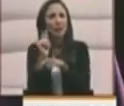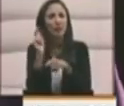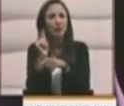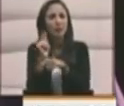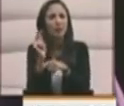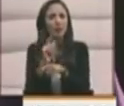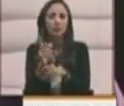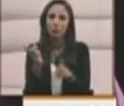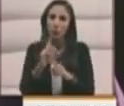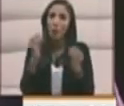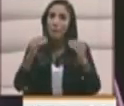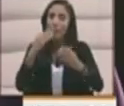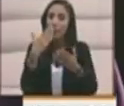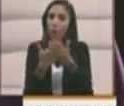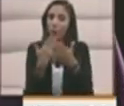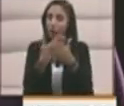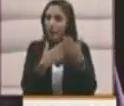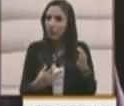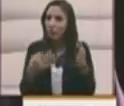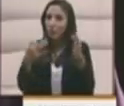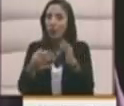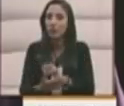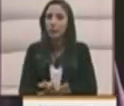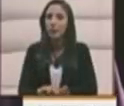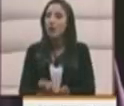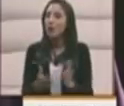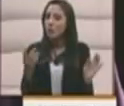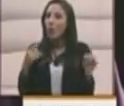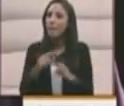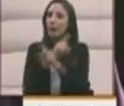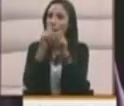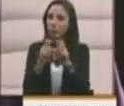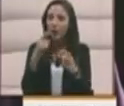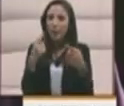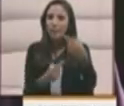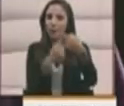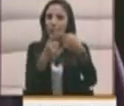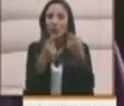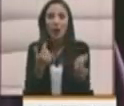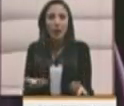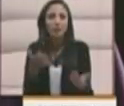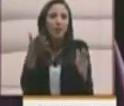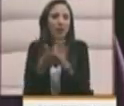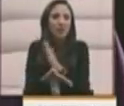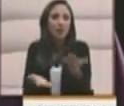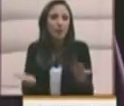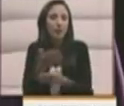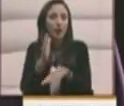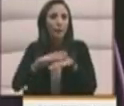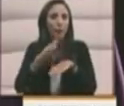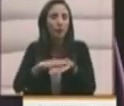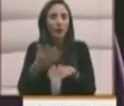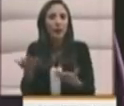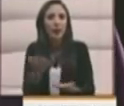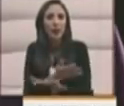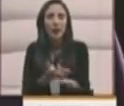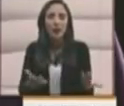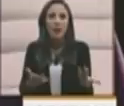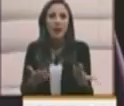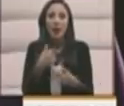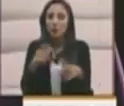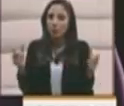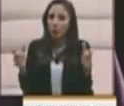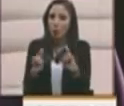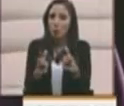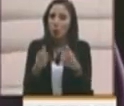serie de propuestas, ¿no? Quería preguntarte en primer lugar qué significado ha tenido para ustedes el hecho de que hayan sido recibidos